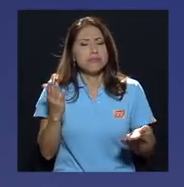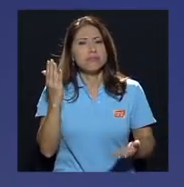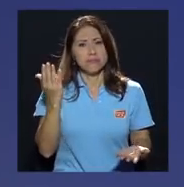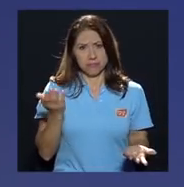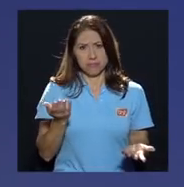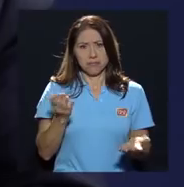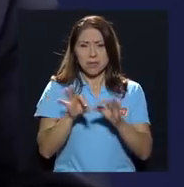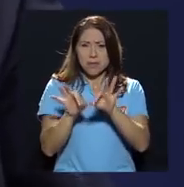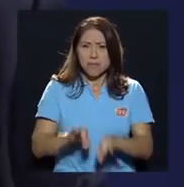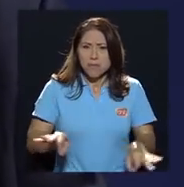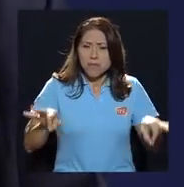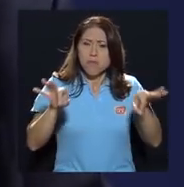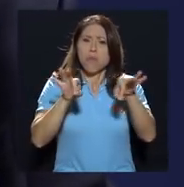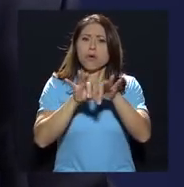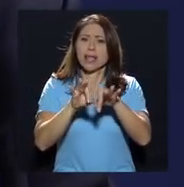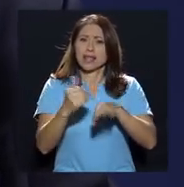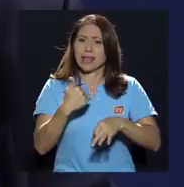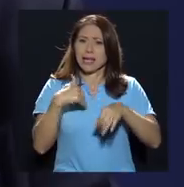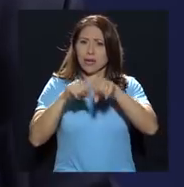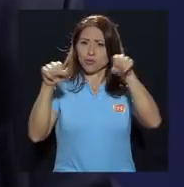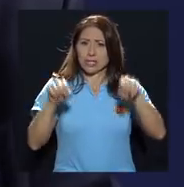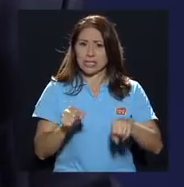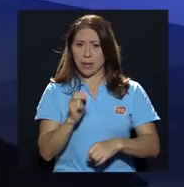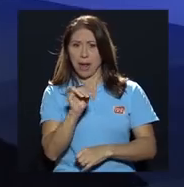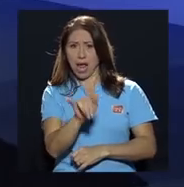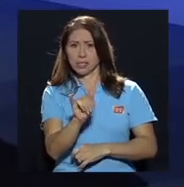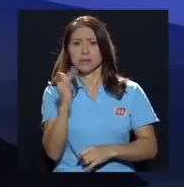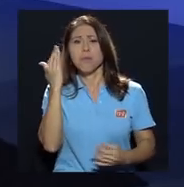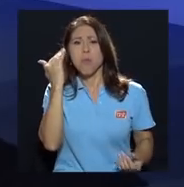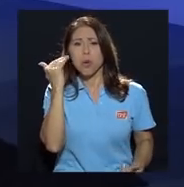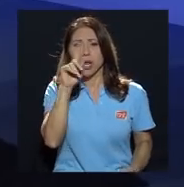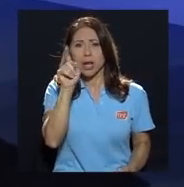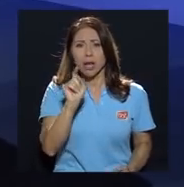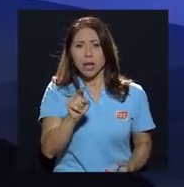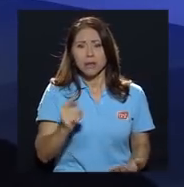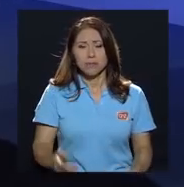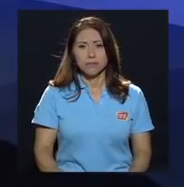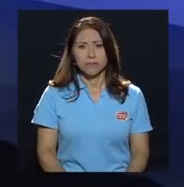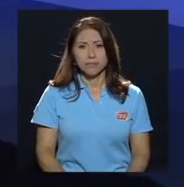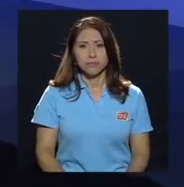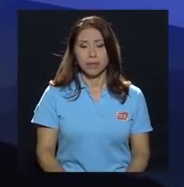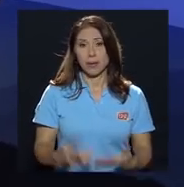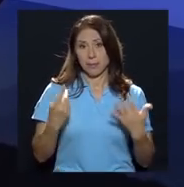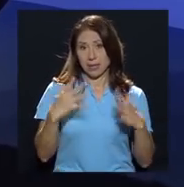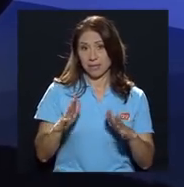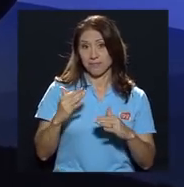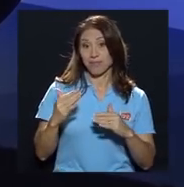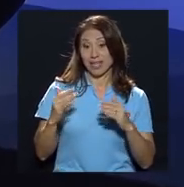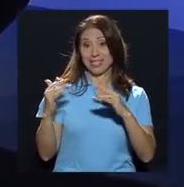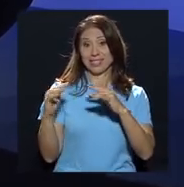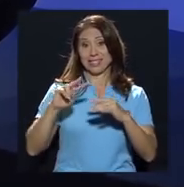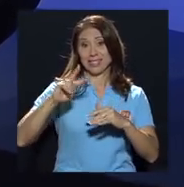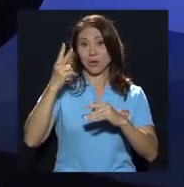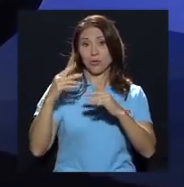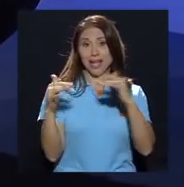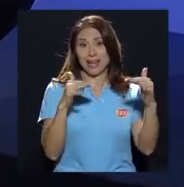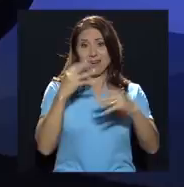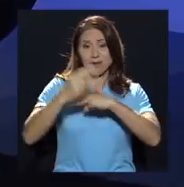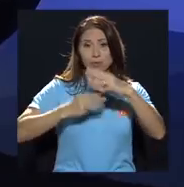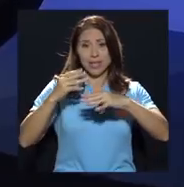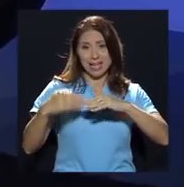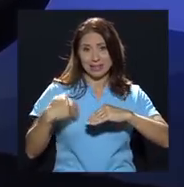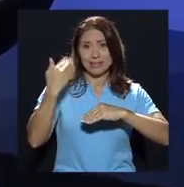primeras es importante tener un sistema como éste mire después de la segunda guerra